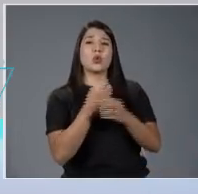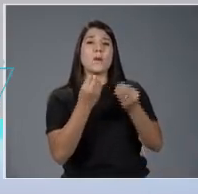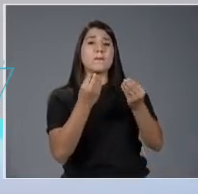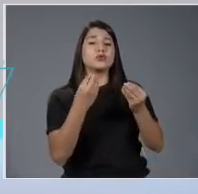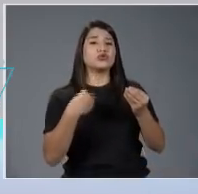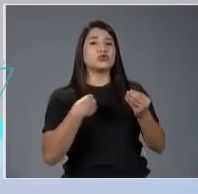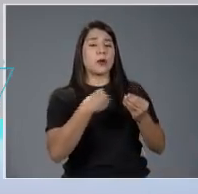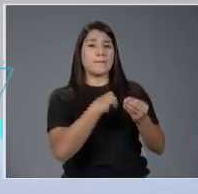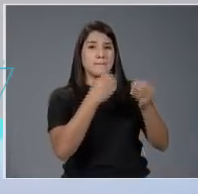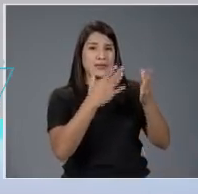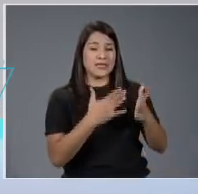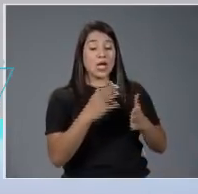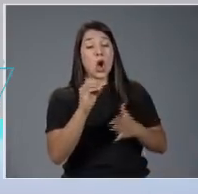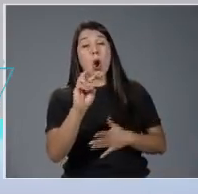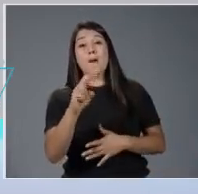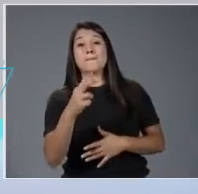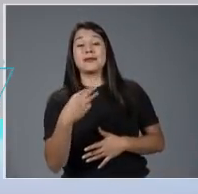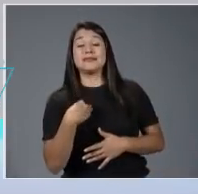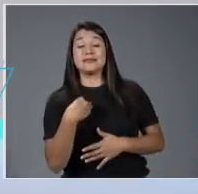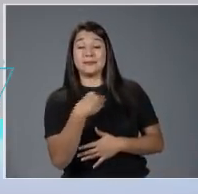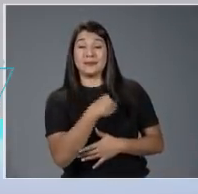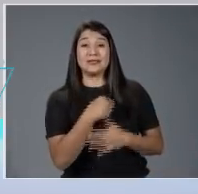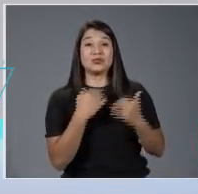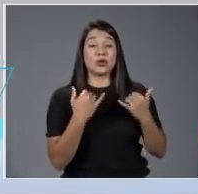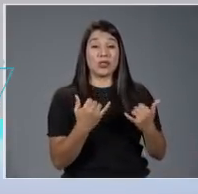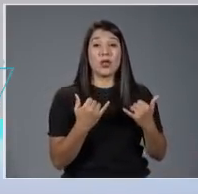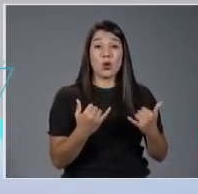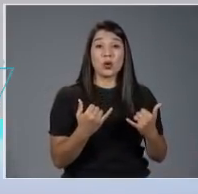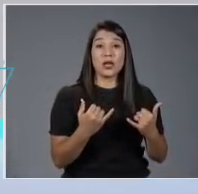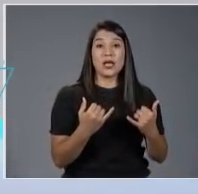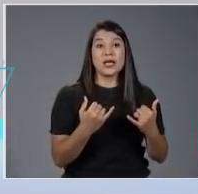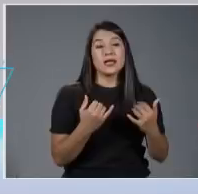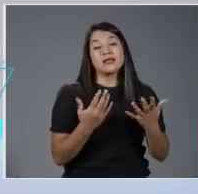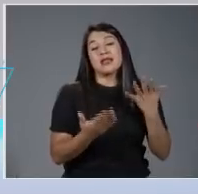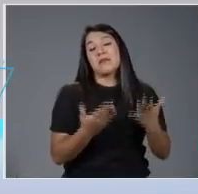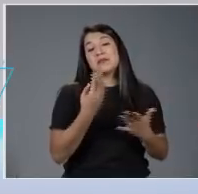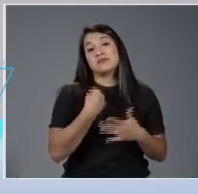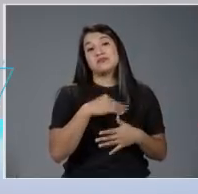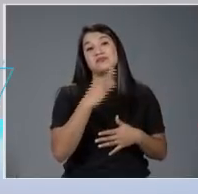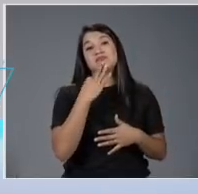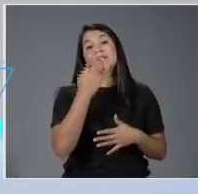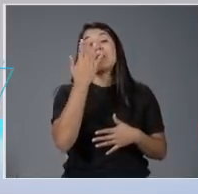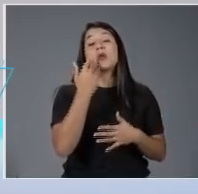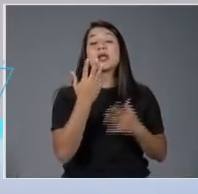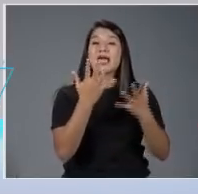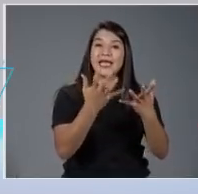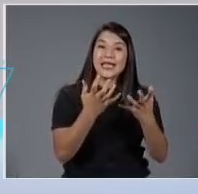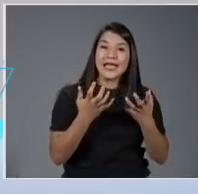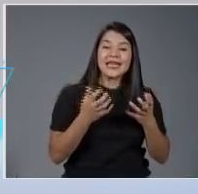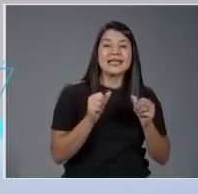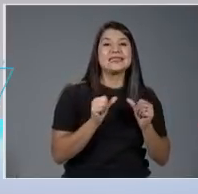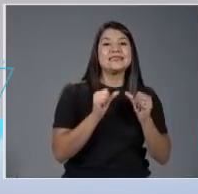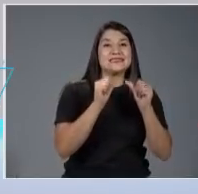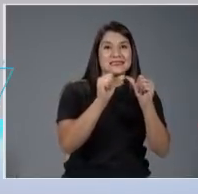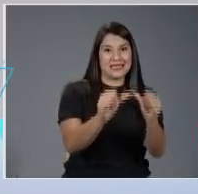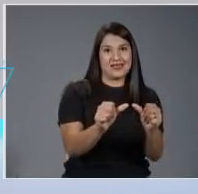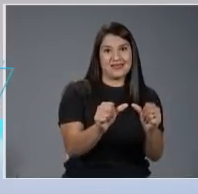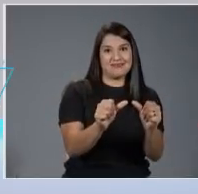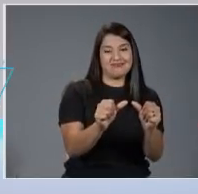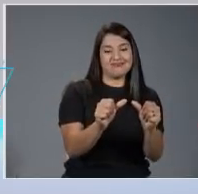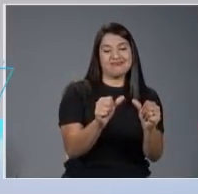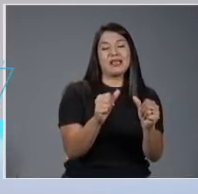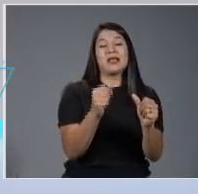o viceministros y viceministras del actual gobierno que están decepcionados porque querían o habían creído